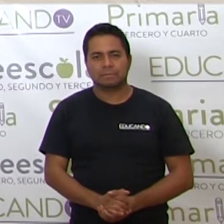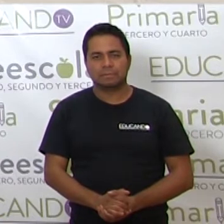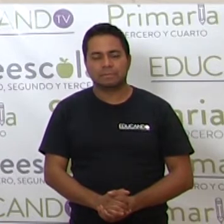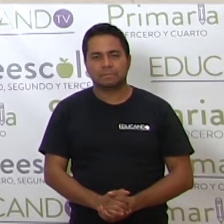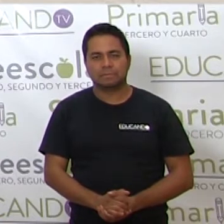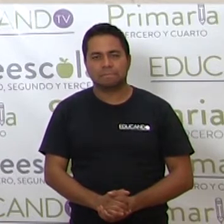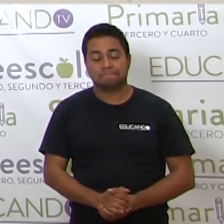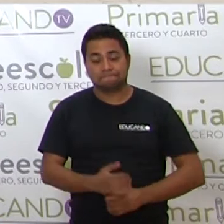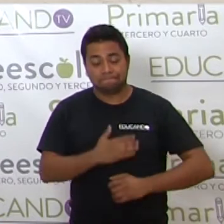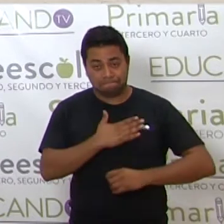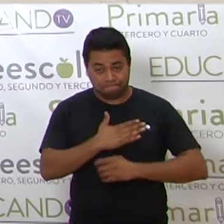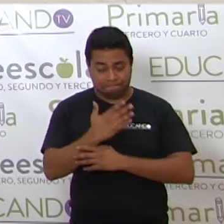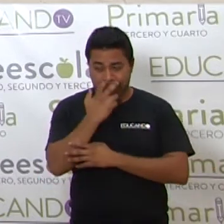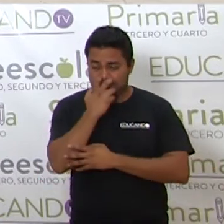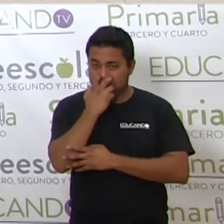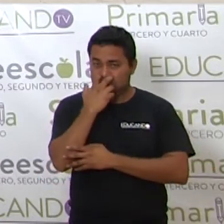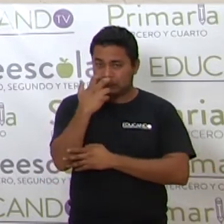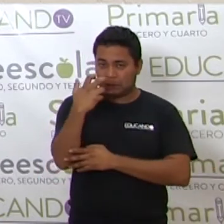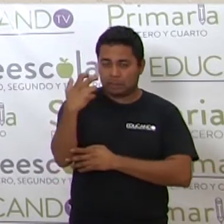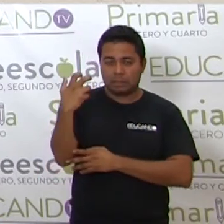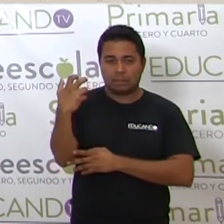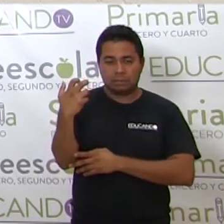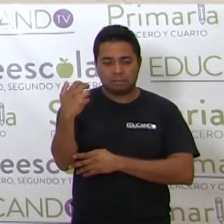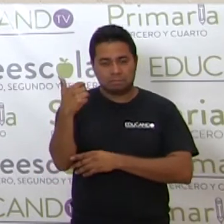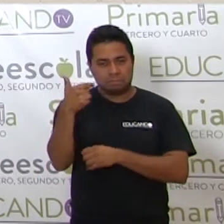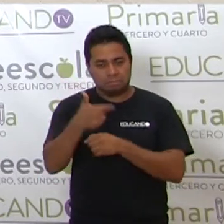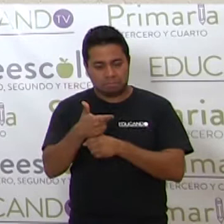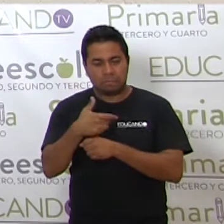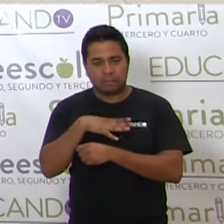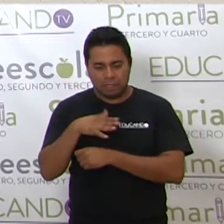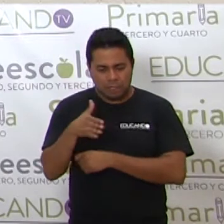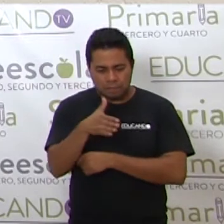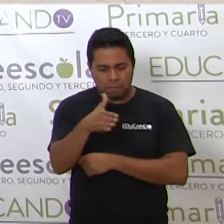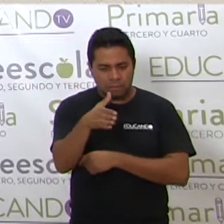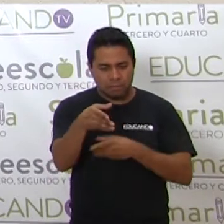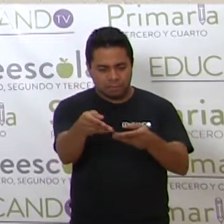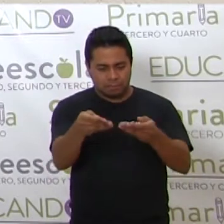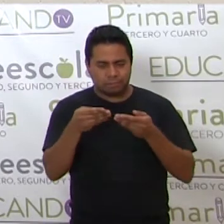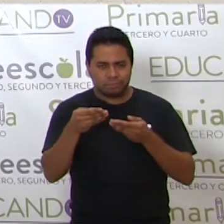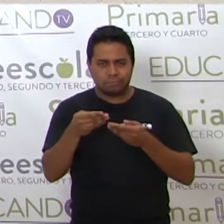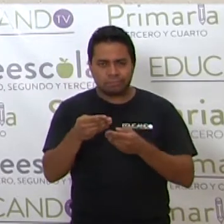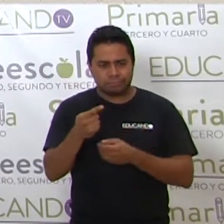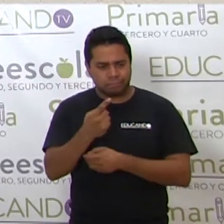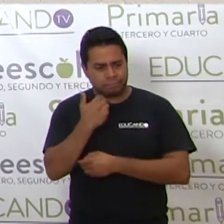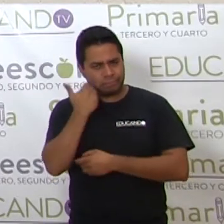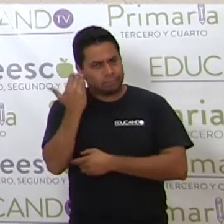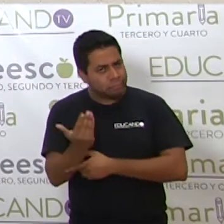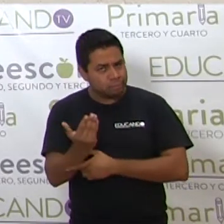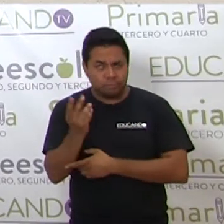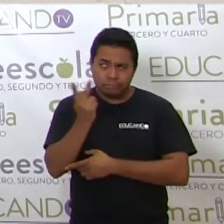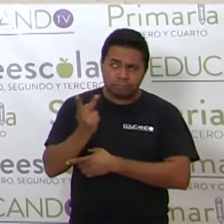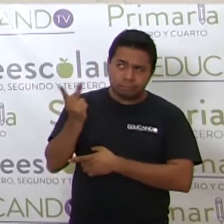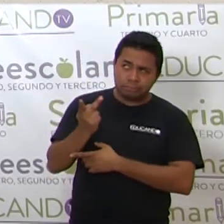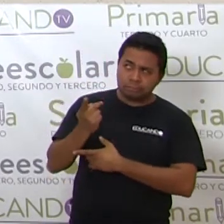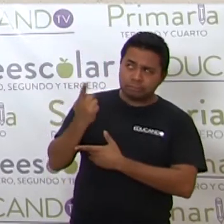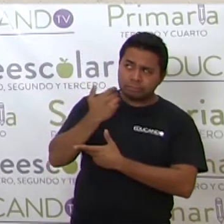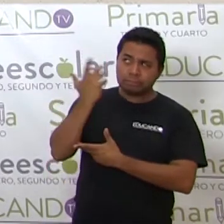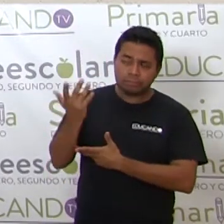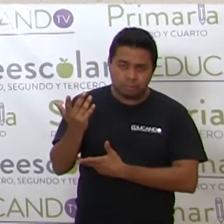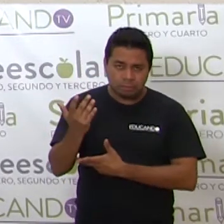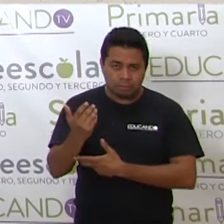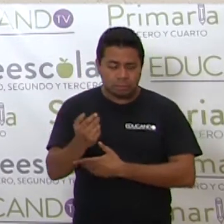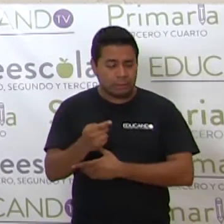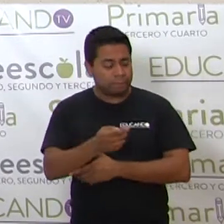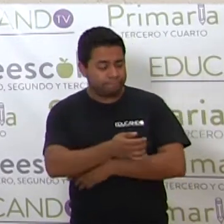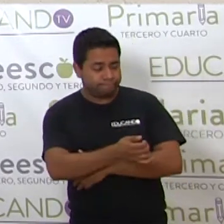y bueno grita y apareció la pescadilla que quiere pues preguntó si